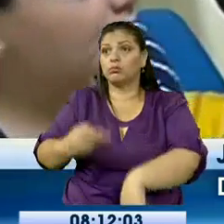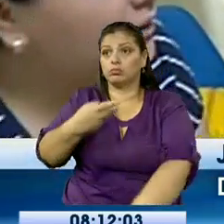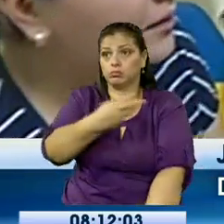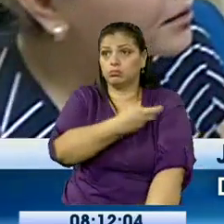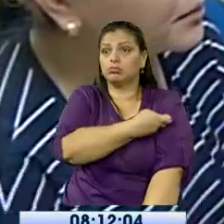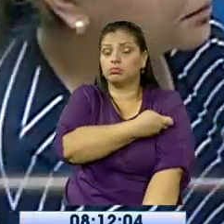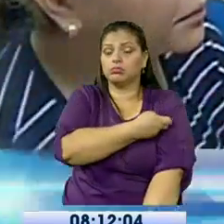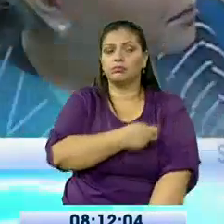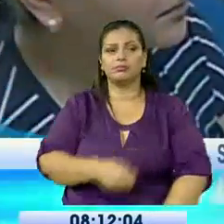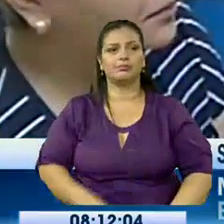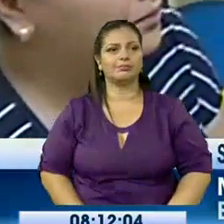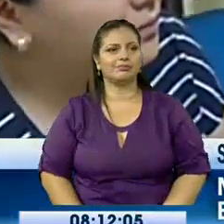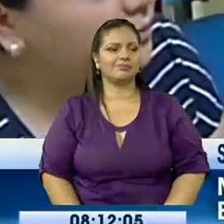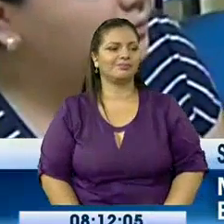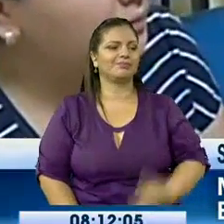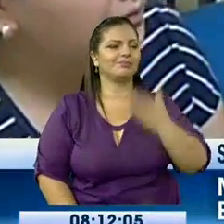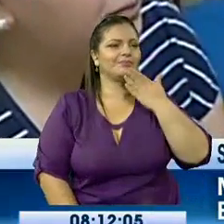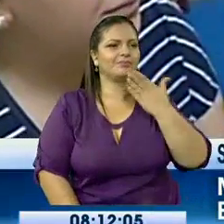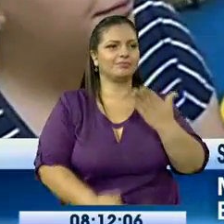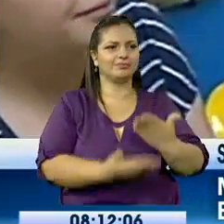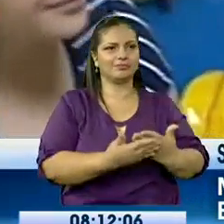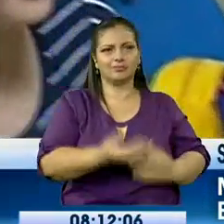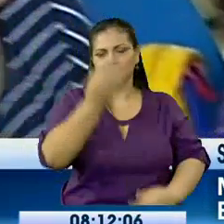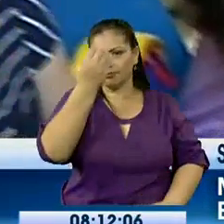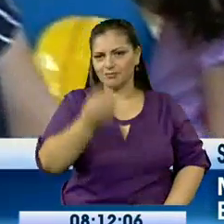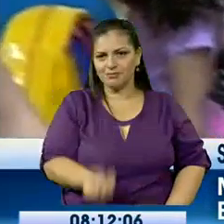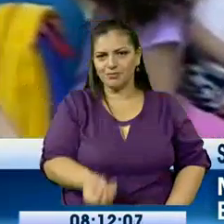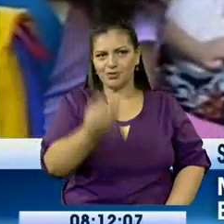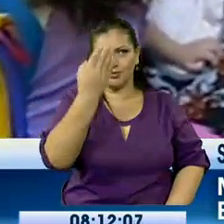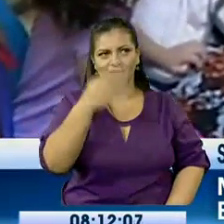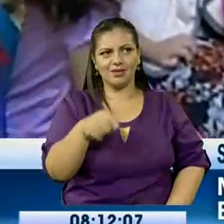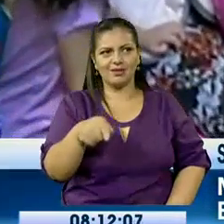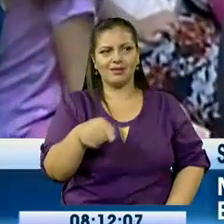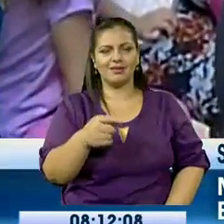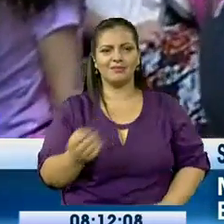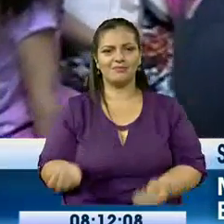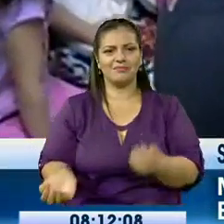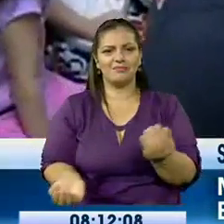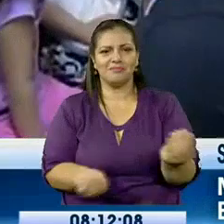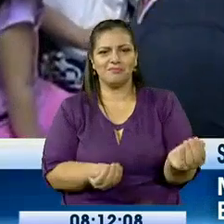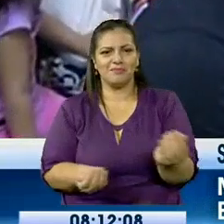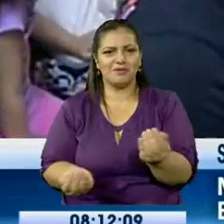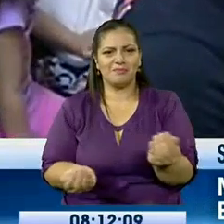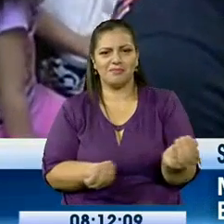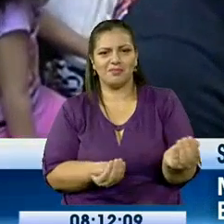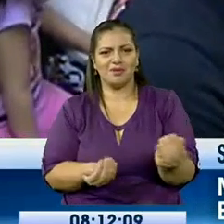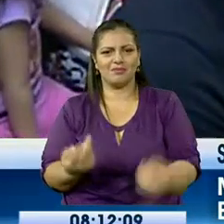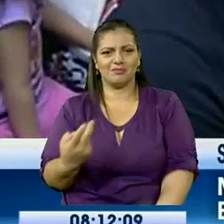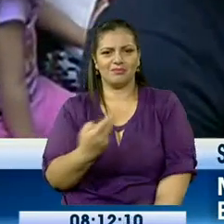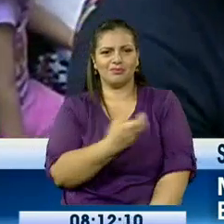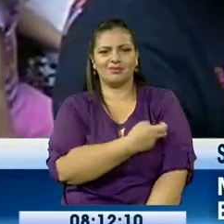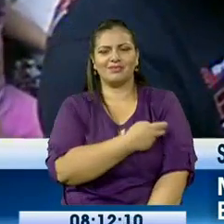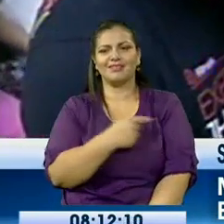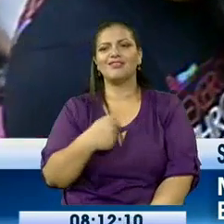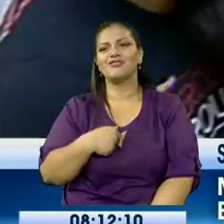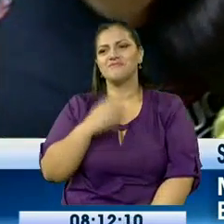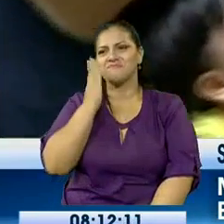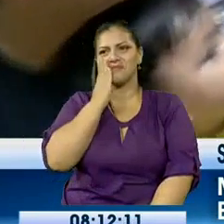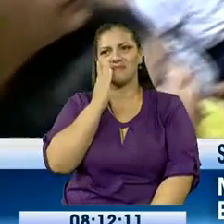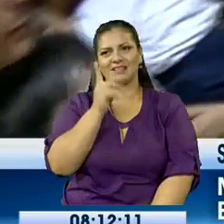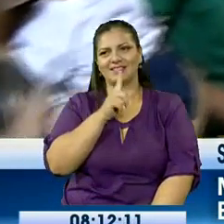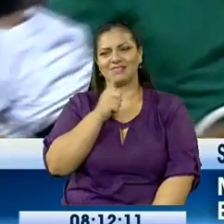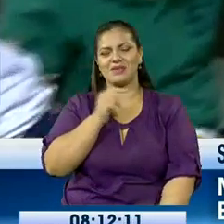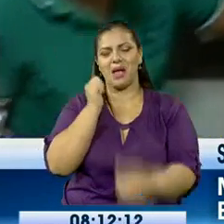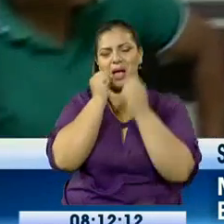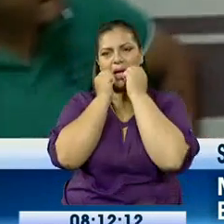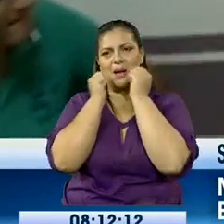días. Como buena mamita o buena abuela, ¿ha traído al pequeño a hacerse vacunar? Sí, soy su abuelita. ¿Le tocaba